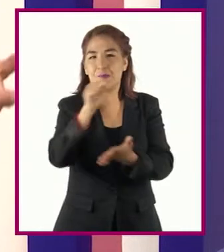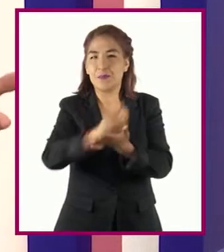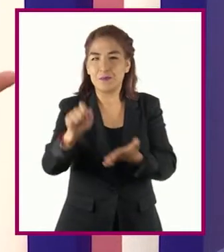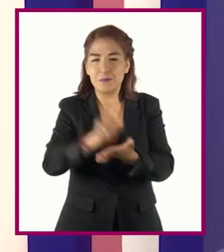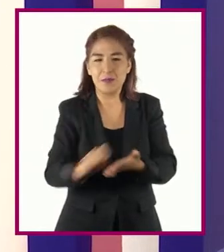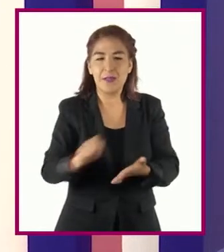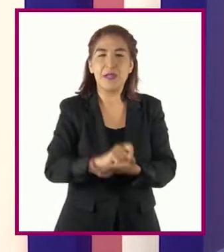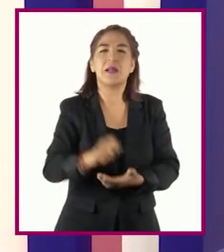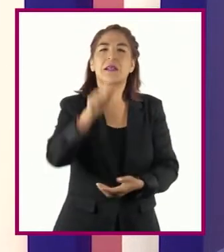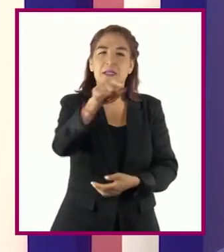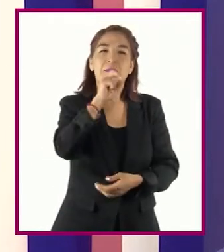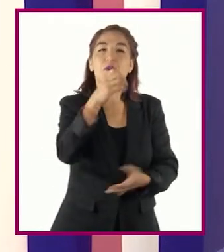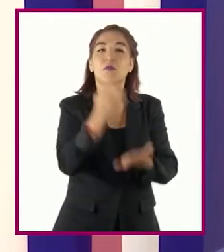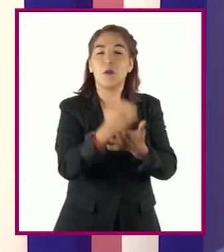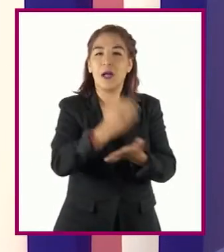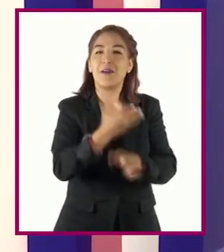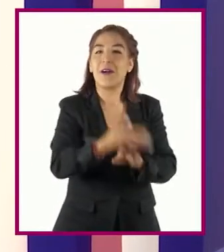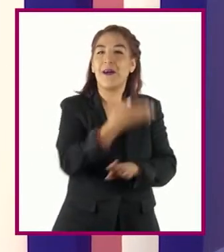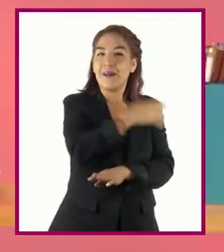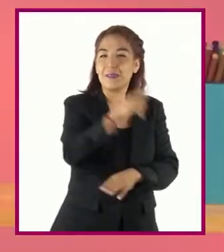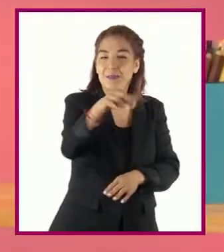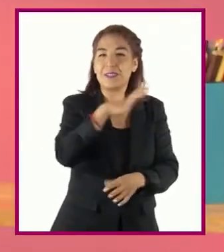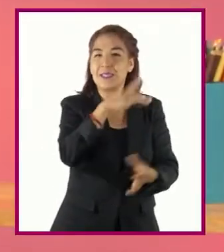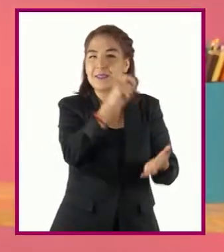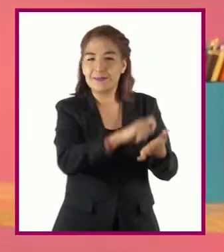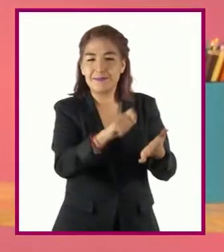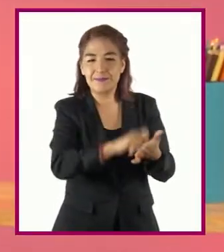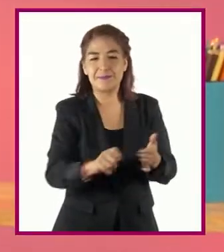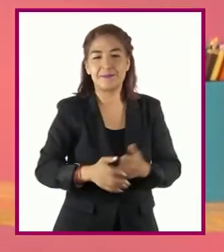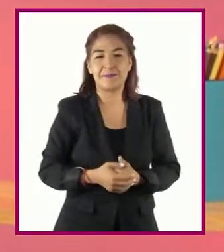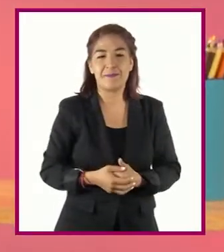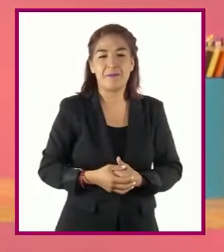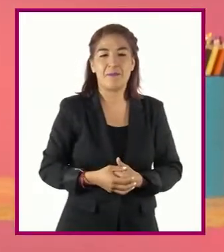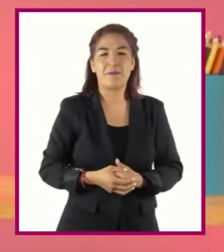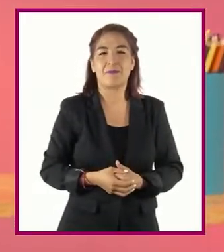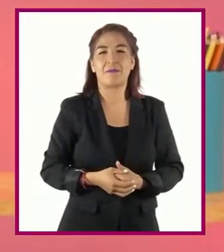su libro de texto y revisar sus apuntes.